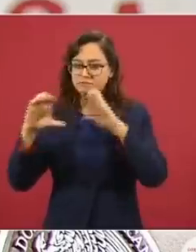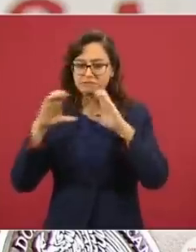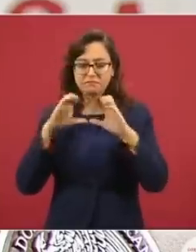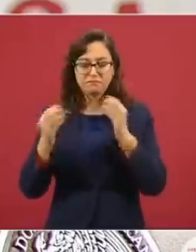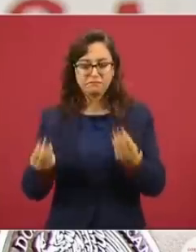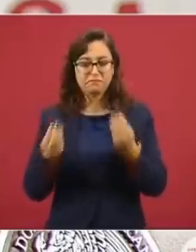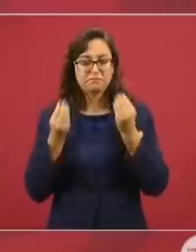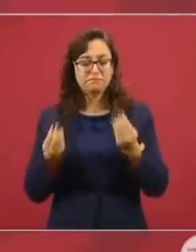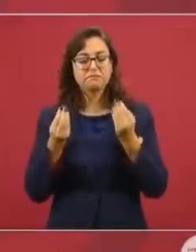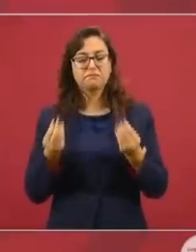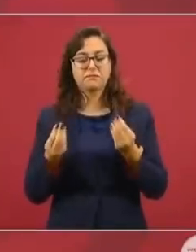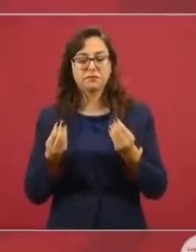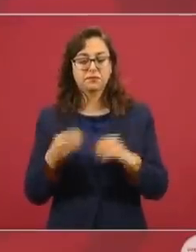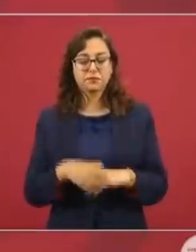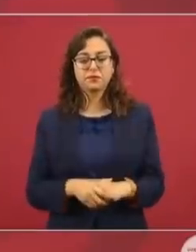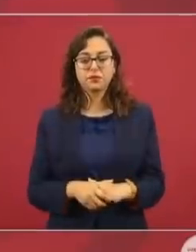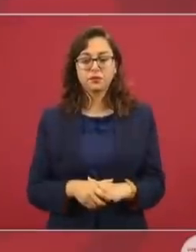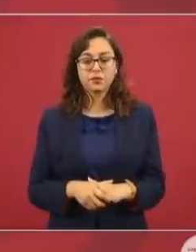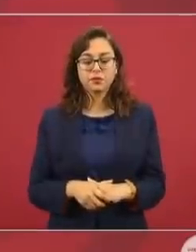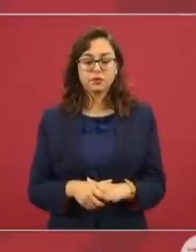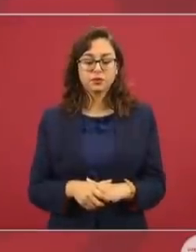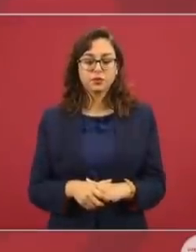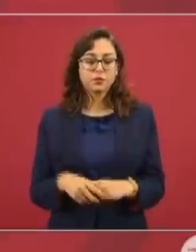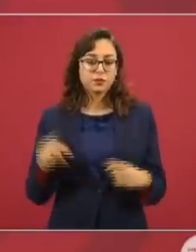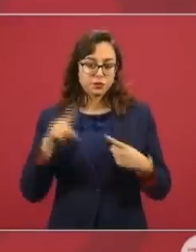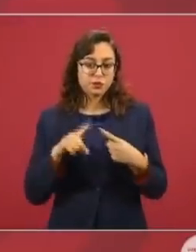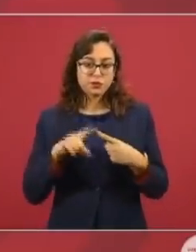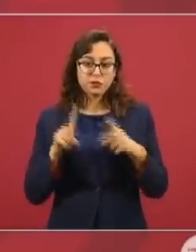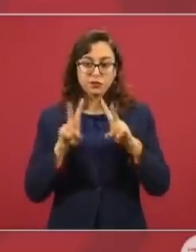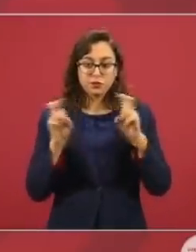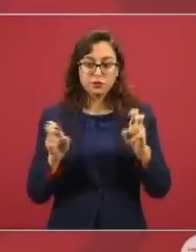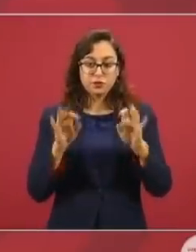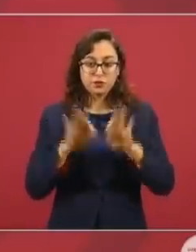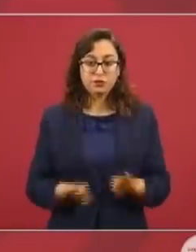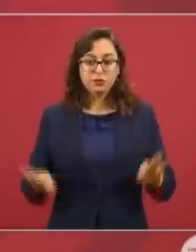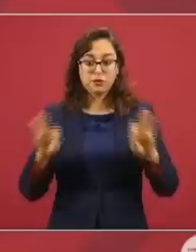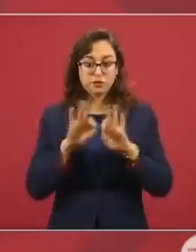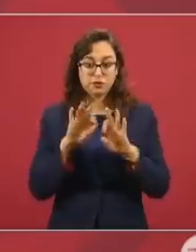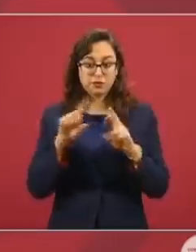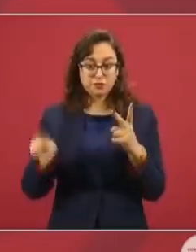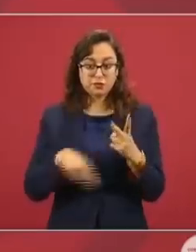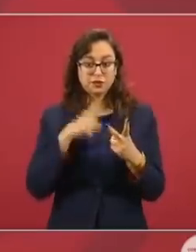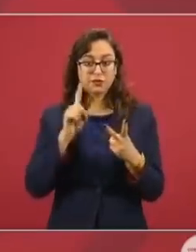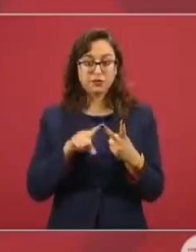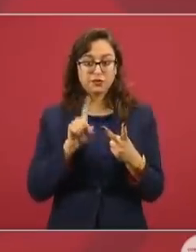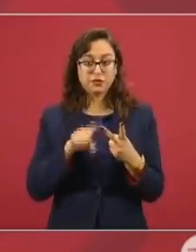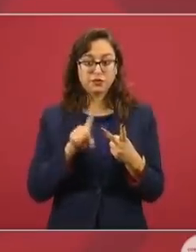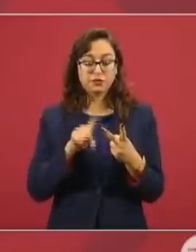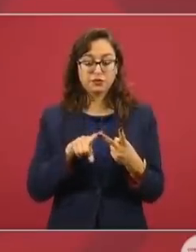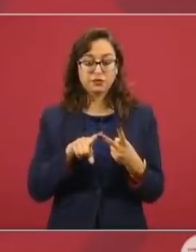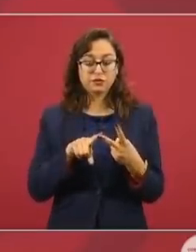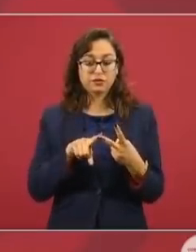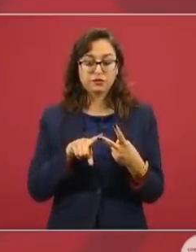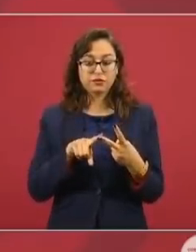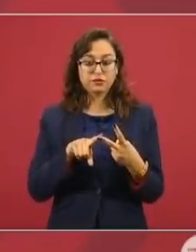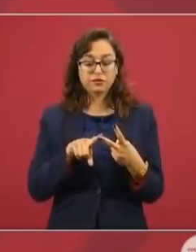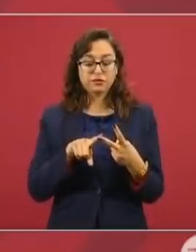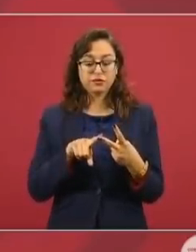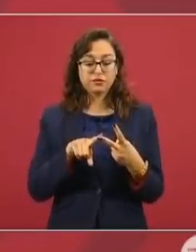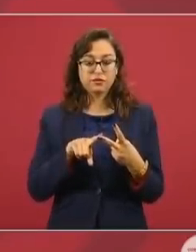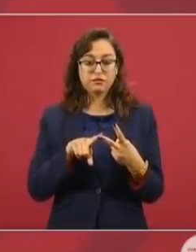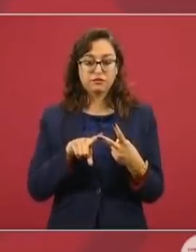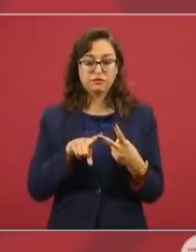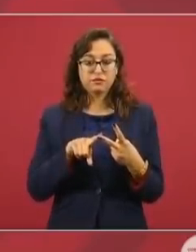Eso es algo importante. Lo segundo, que es